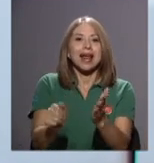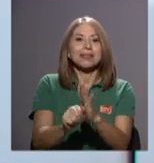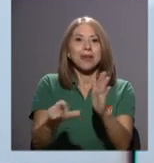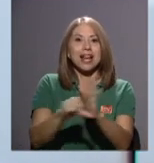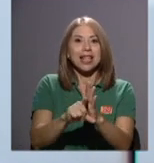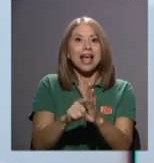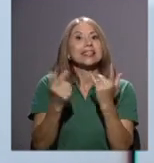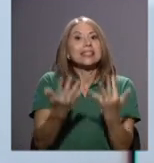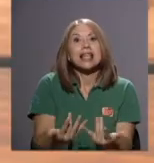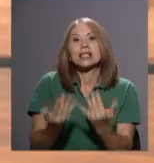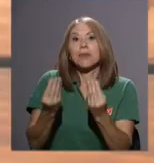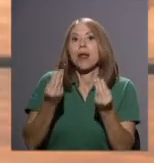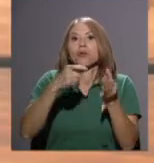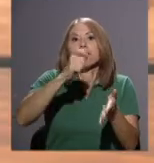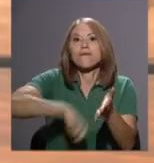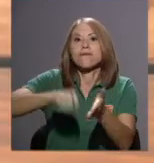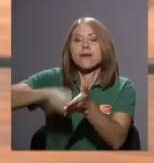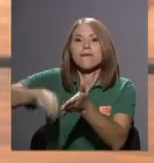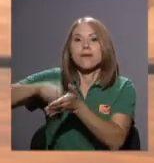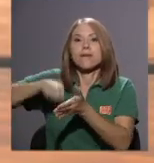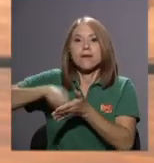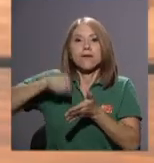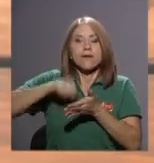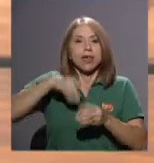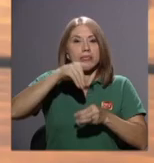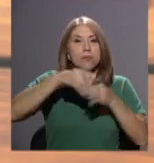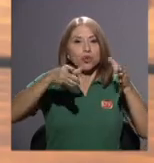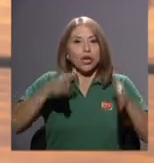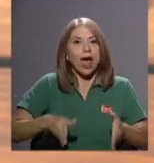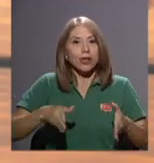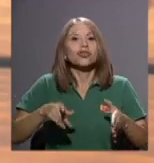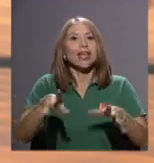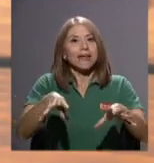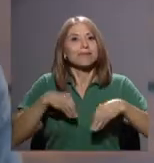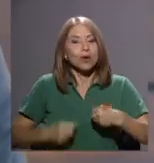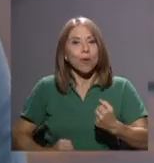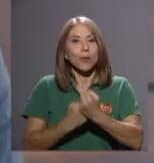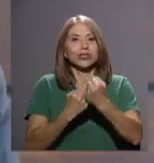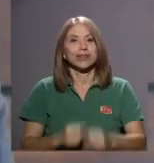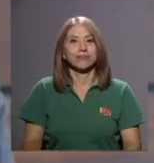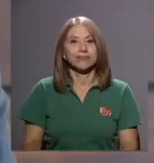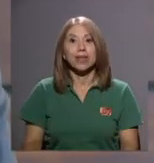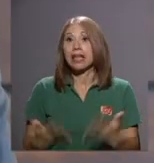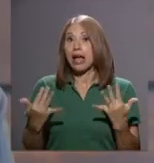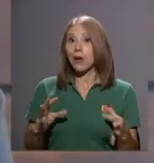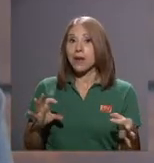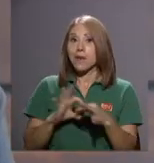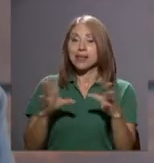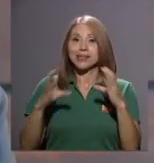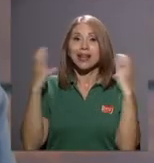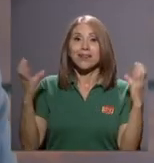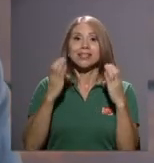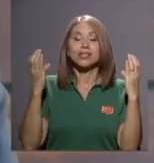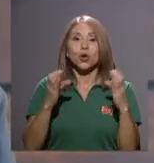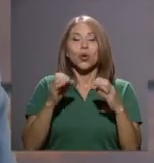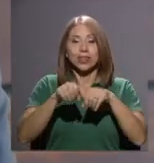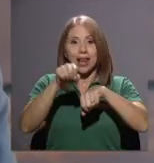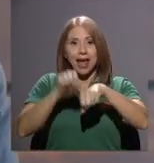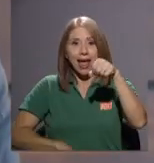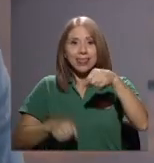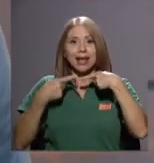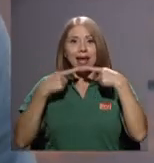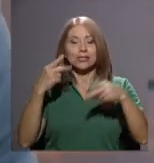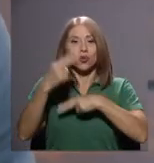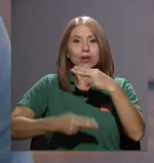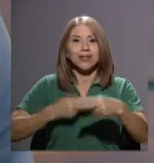vengan bastantes firmas de diputados que así lo apoyen. En el marco de la celebración de la Declaración Universal de Derechos Humanos, que cumple